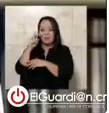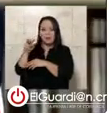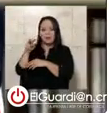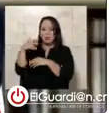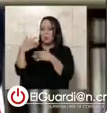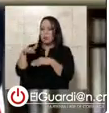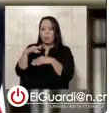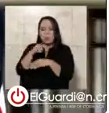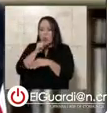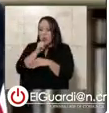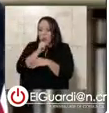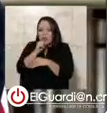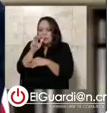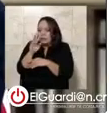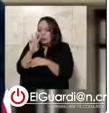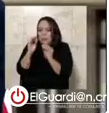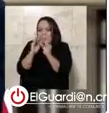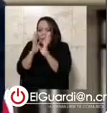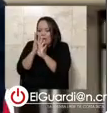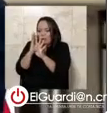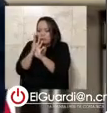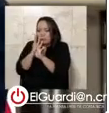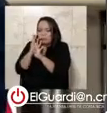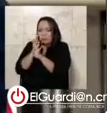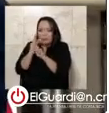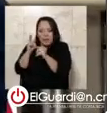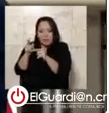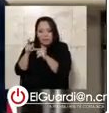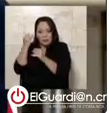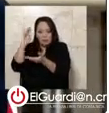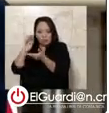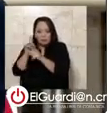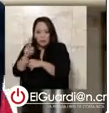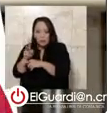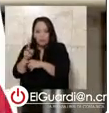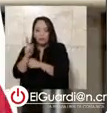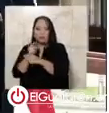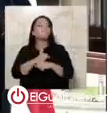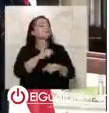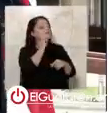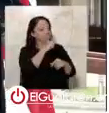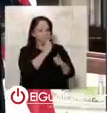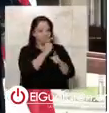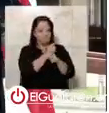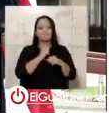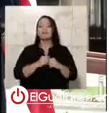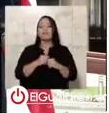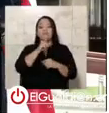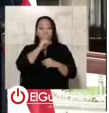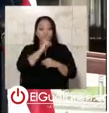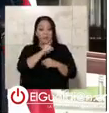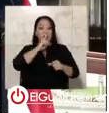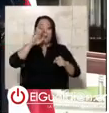a las 3, 4 de la mañana, gente haciendo fila. De eso es de lo que se trata, justamente, ¿verdad? presidente, Perfecto, justamente. gracias. O sea, realmente